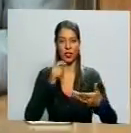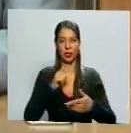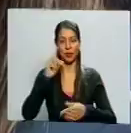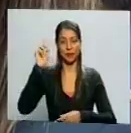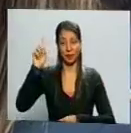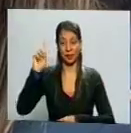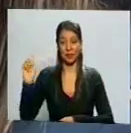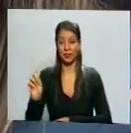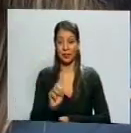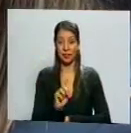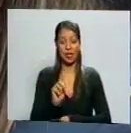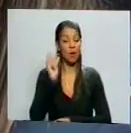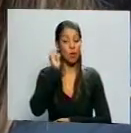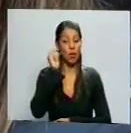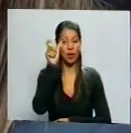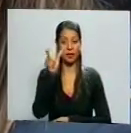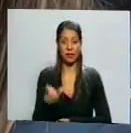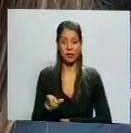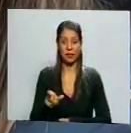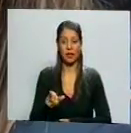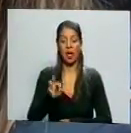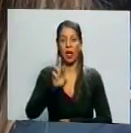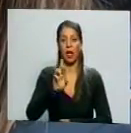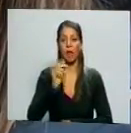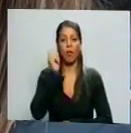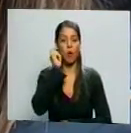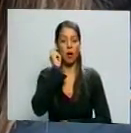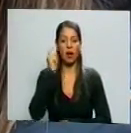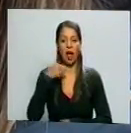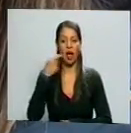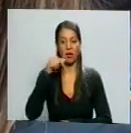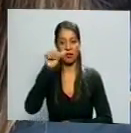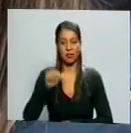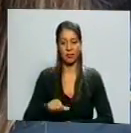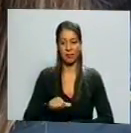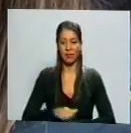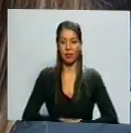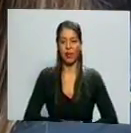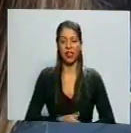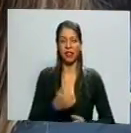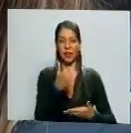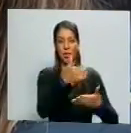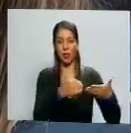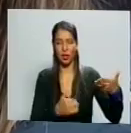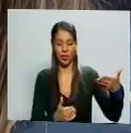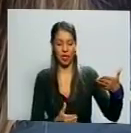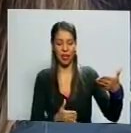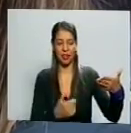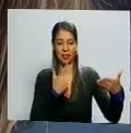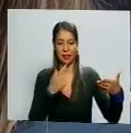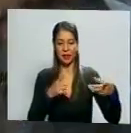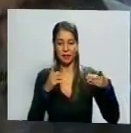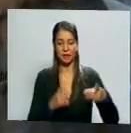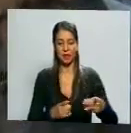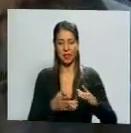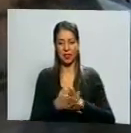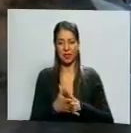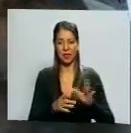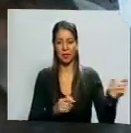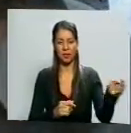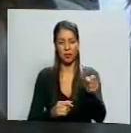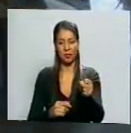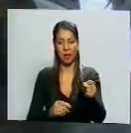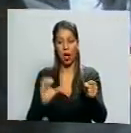de palabra a la constituyente Robexa Poleo, quien propuso al Pleno, en razón de la designación del